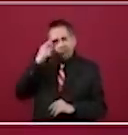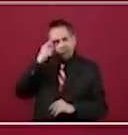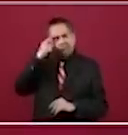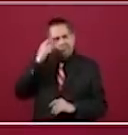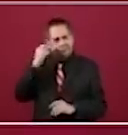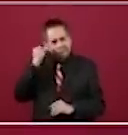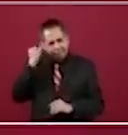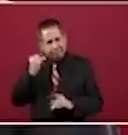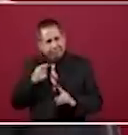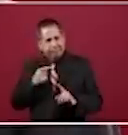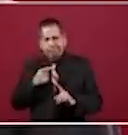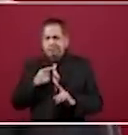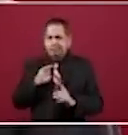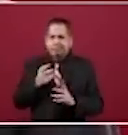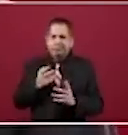de